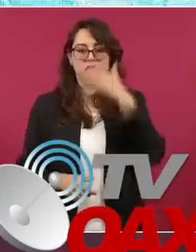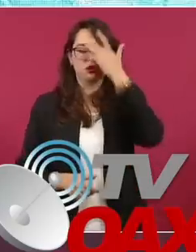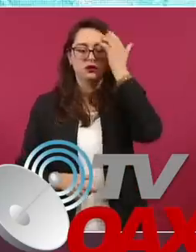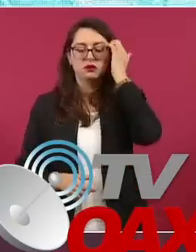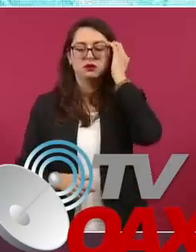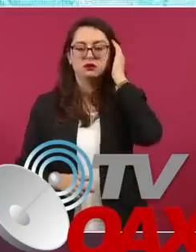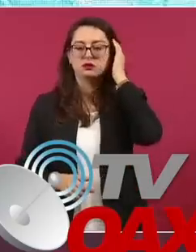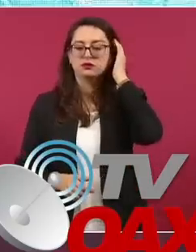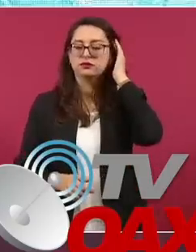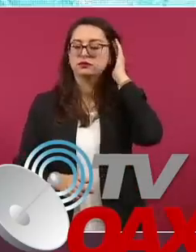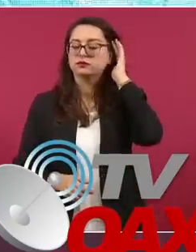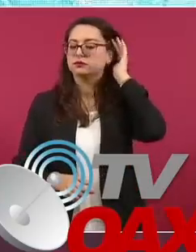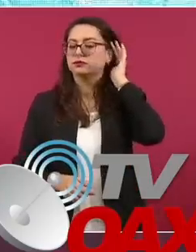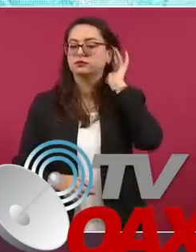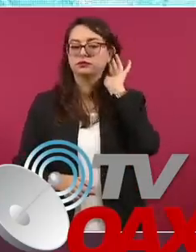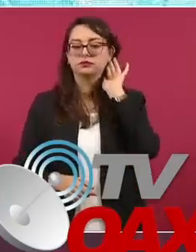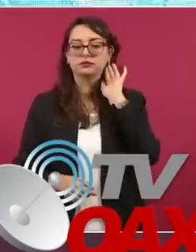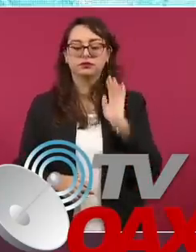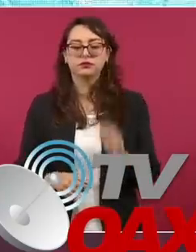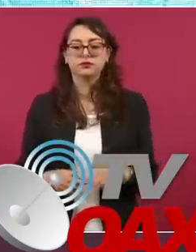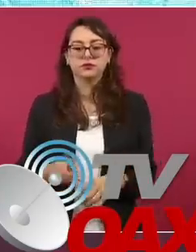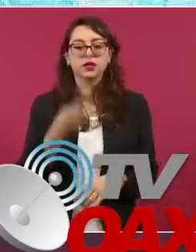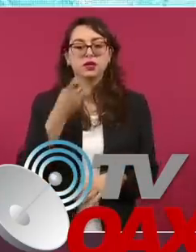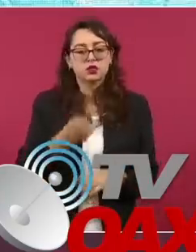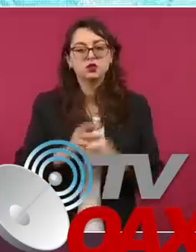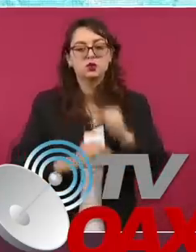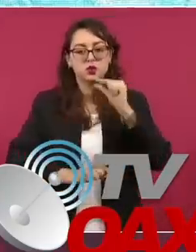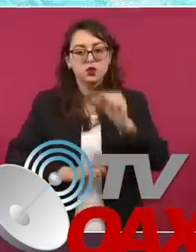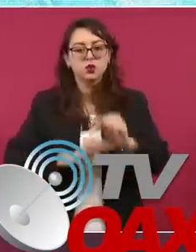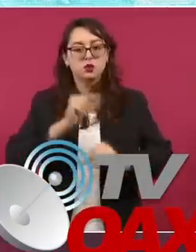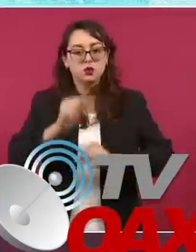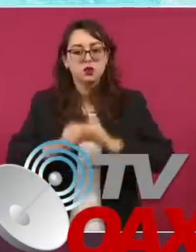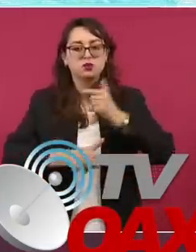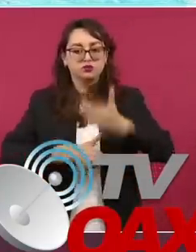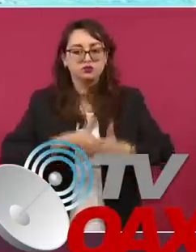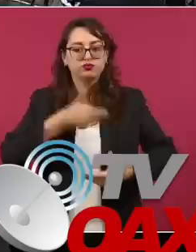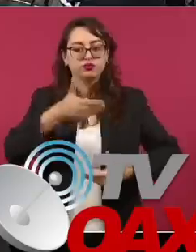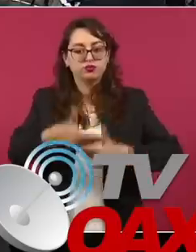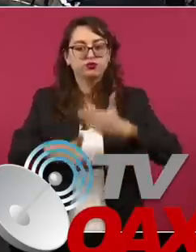Entonces, ahí vamos, por parte.